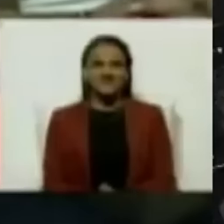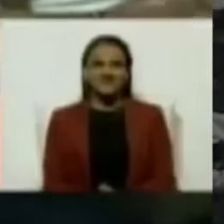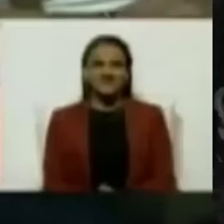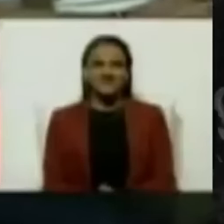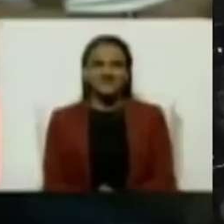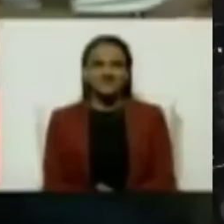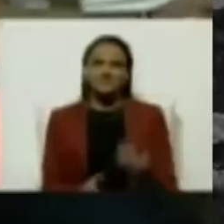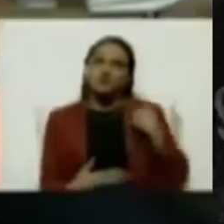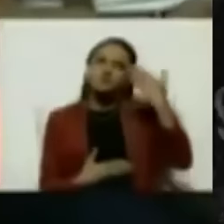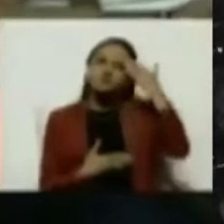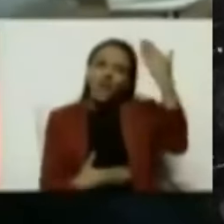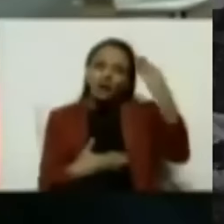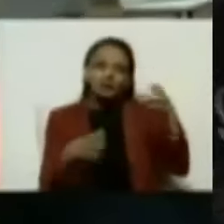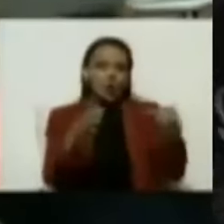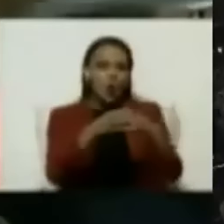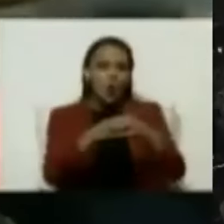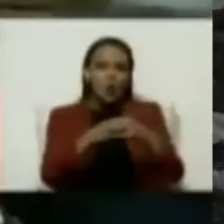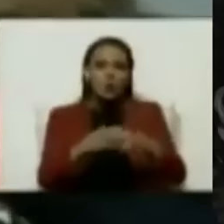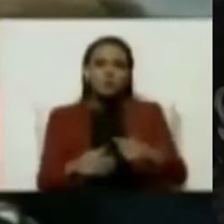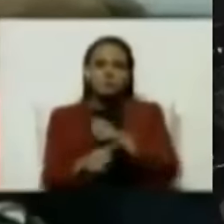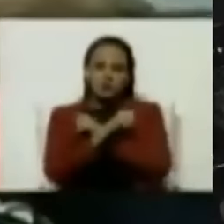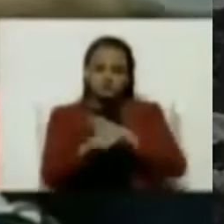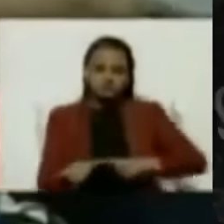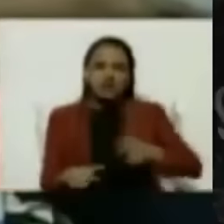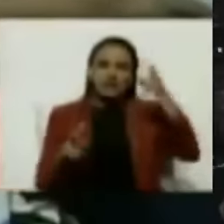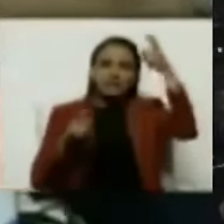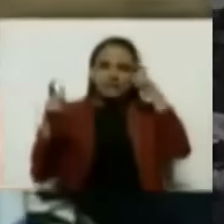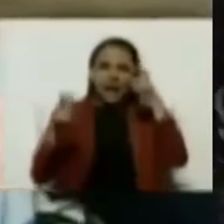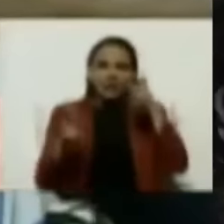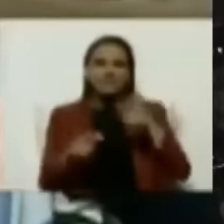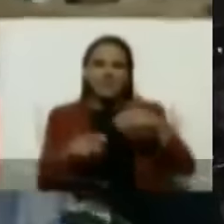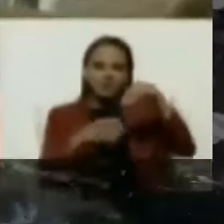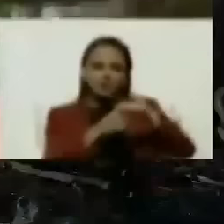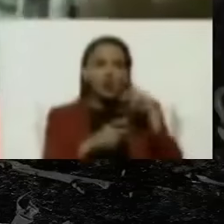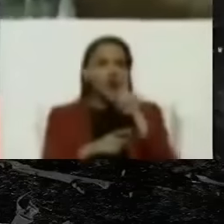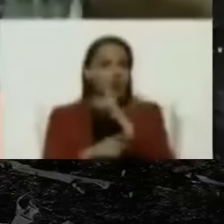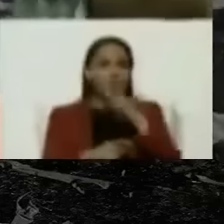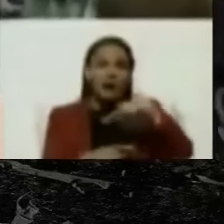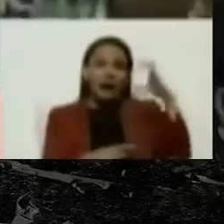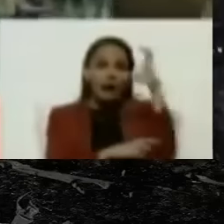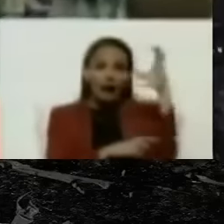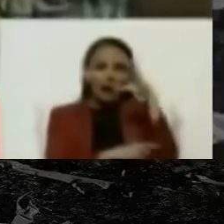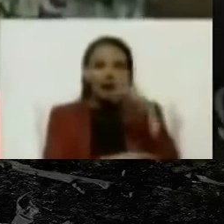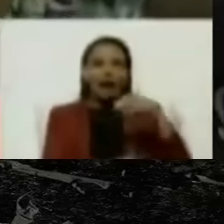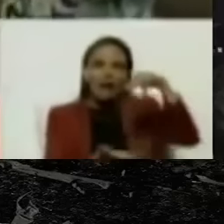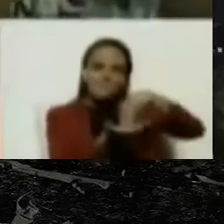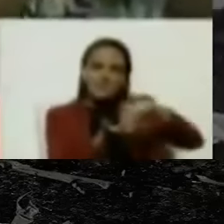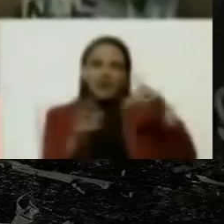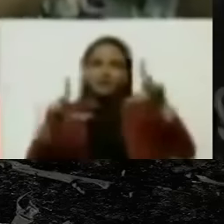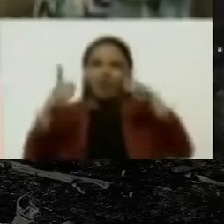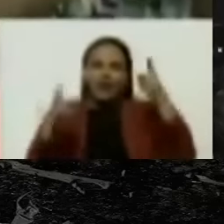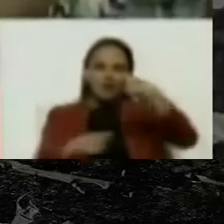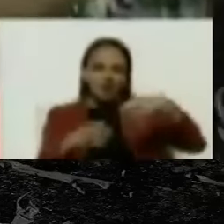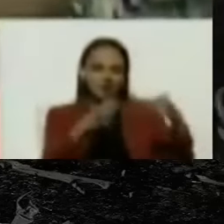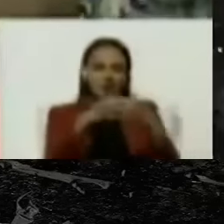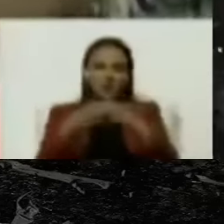Mi saludo a las unidades de batalla Bolívar Chávez presentes aquí de Caracas, Miranda, La Guaira, un